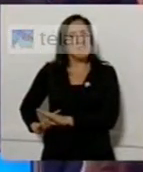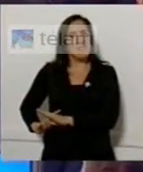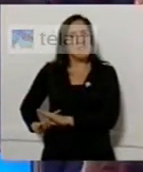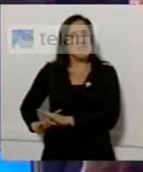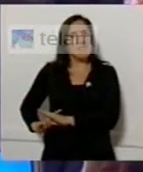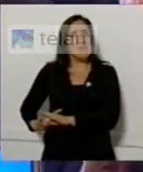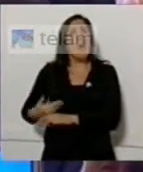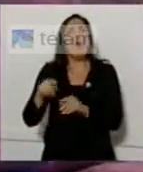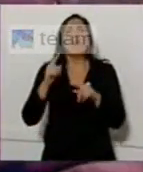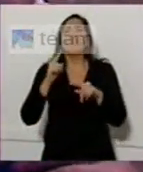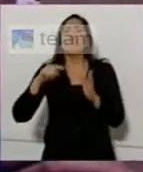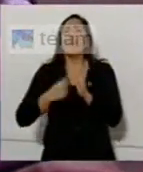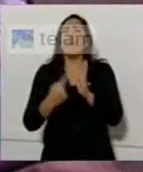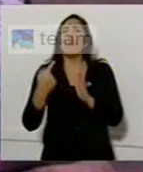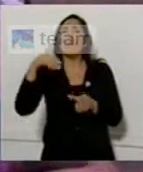menos votado